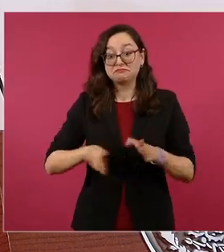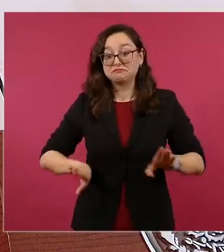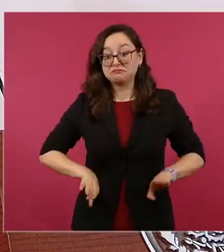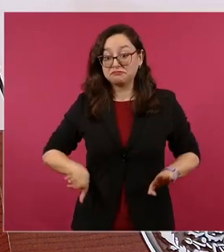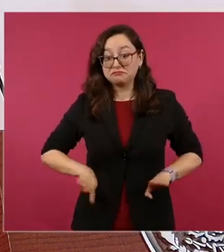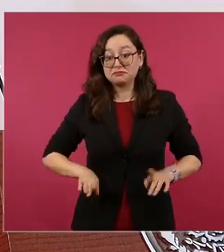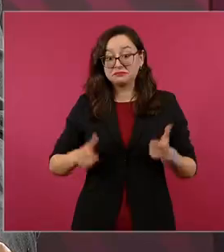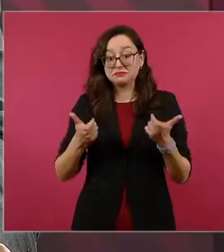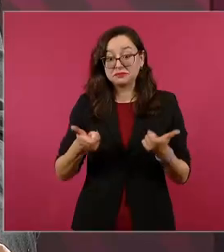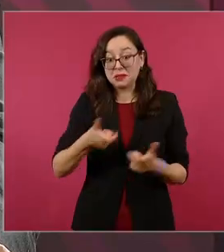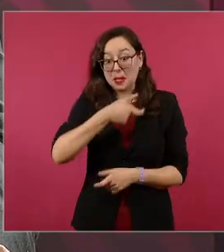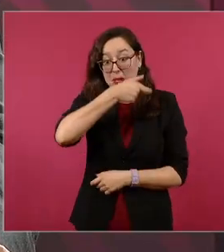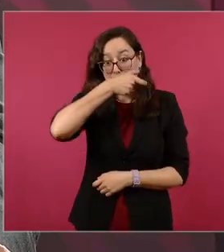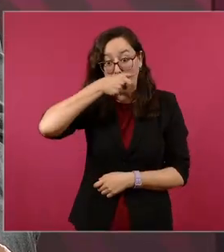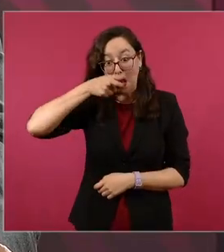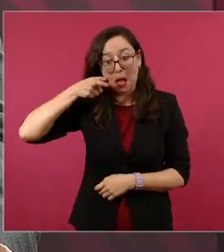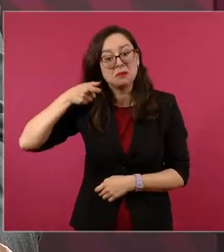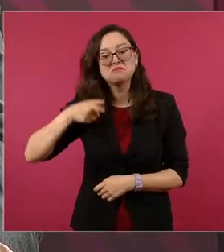No había